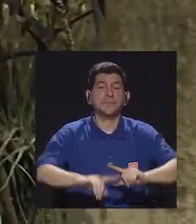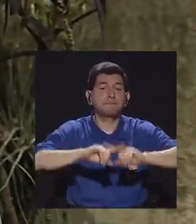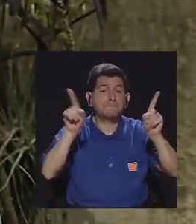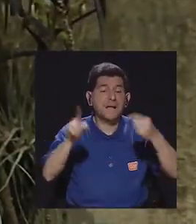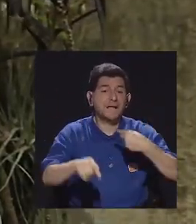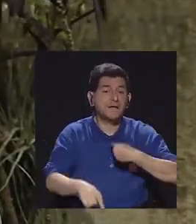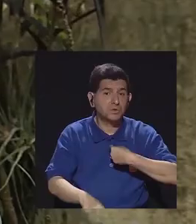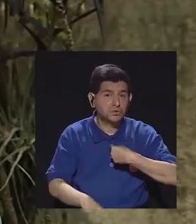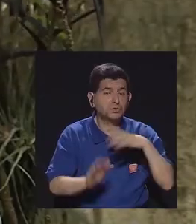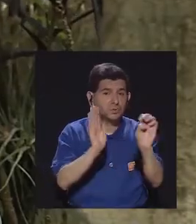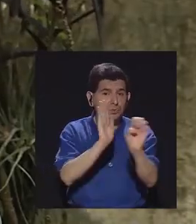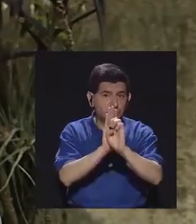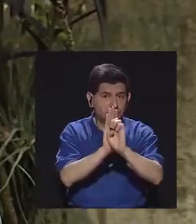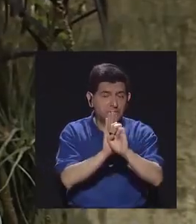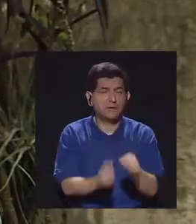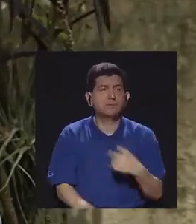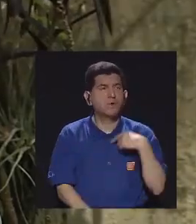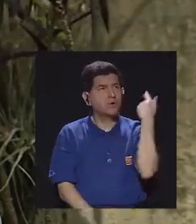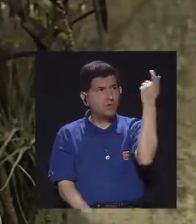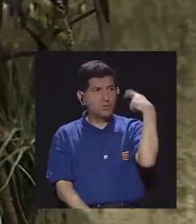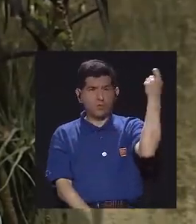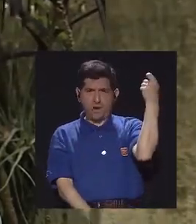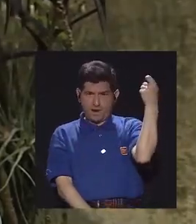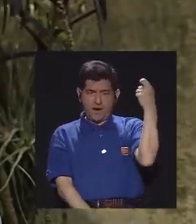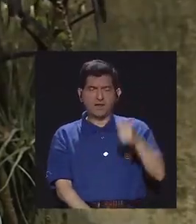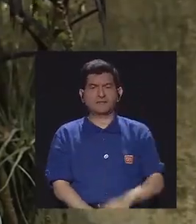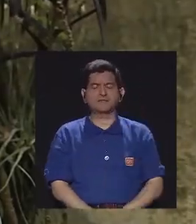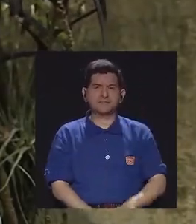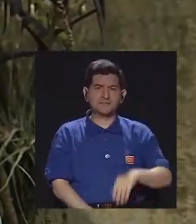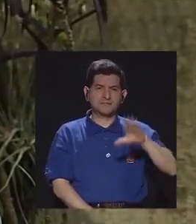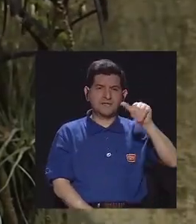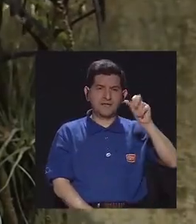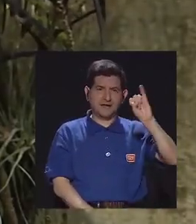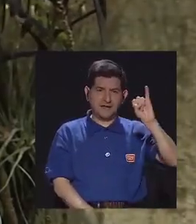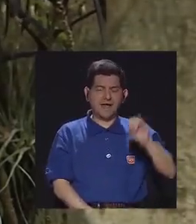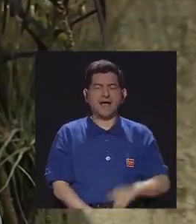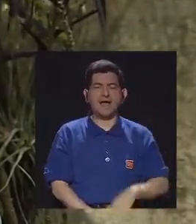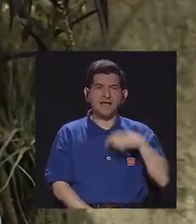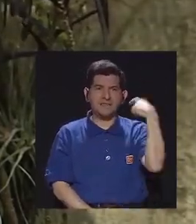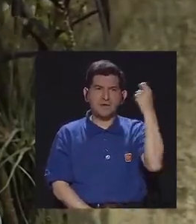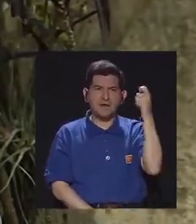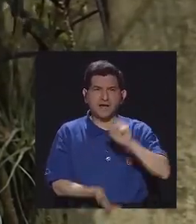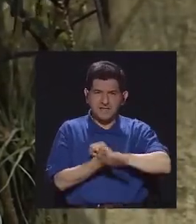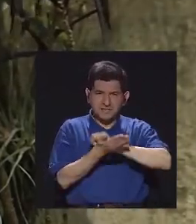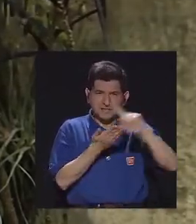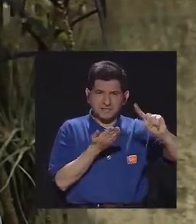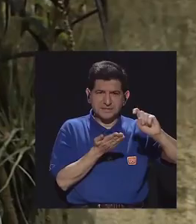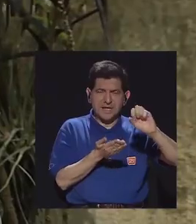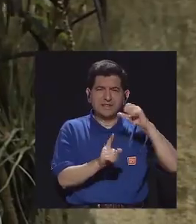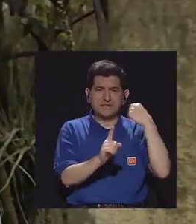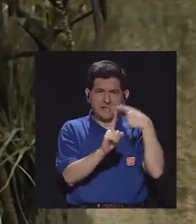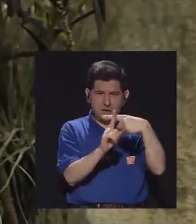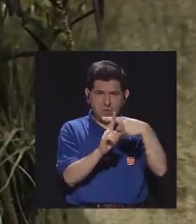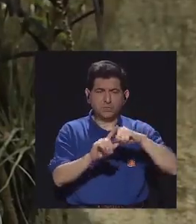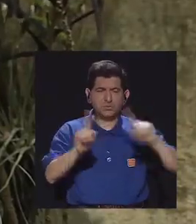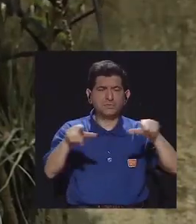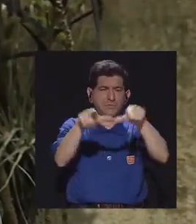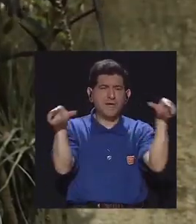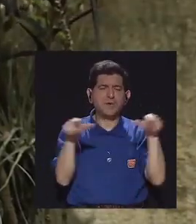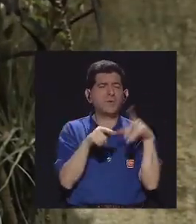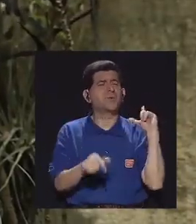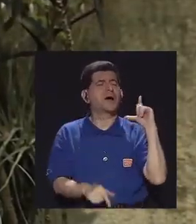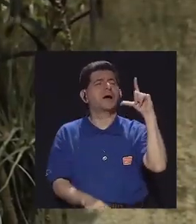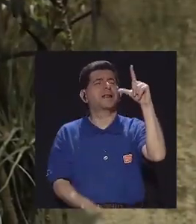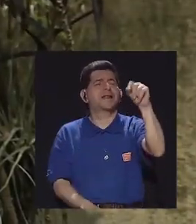Pero si yo, por ejemplo, soy de Guanacaste, el CAI de Guanacaste está en Santa Cruz, pero si yo estoy en un lugar muy, muy